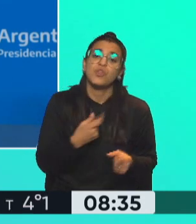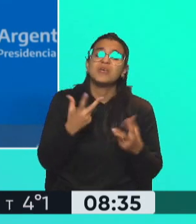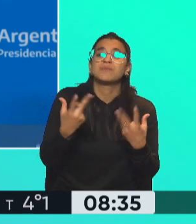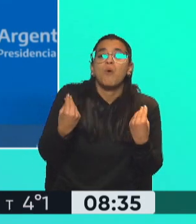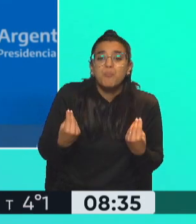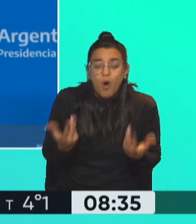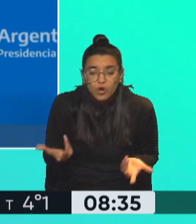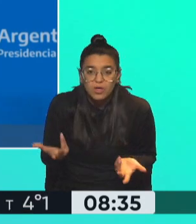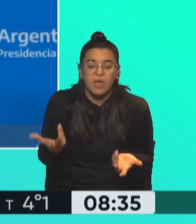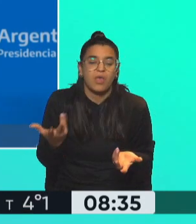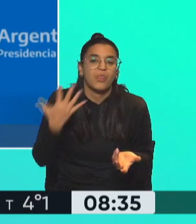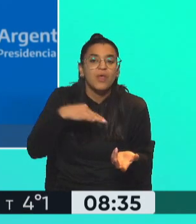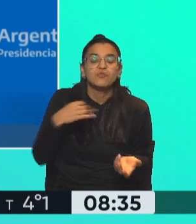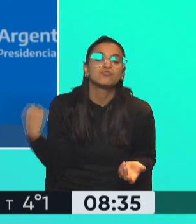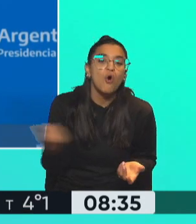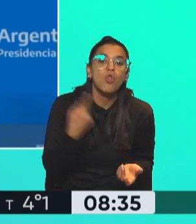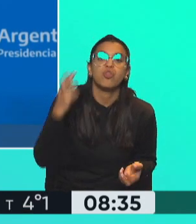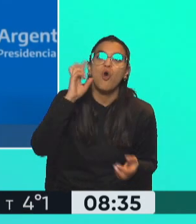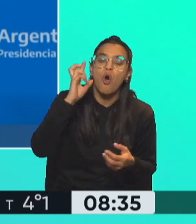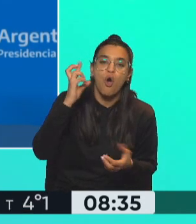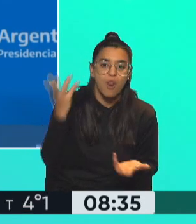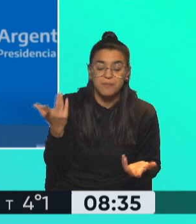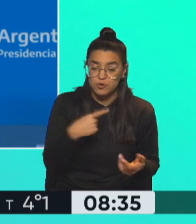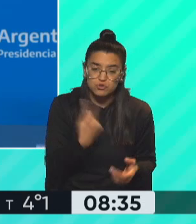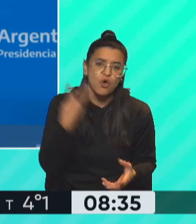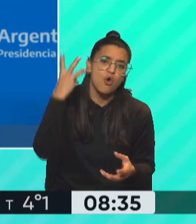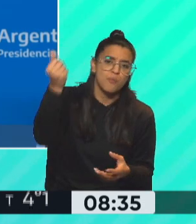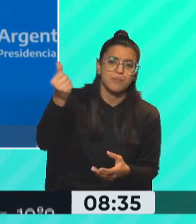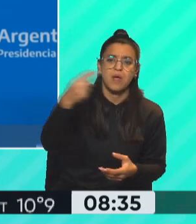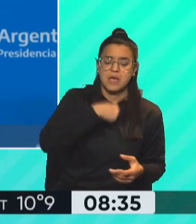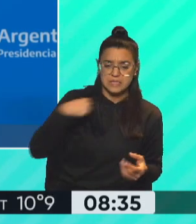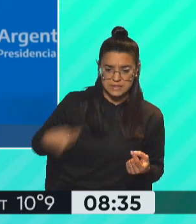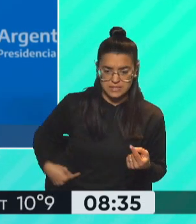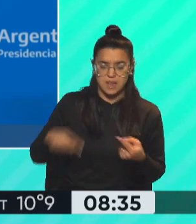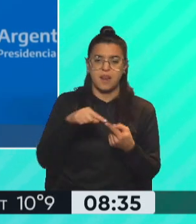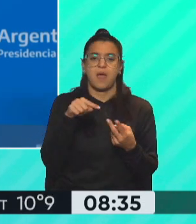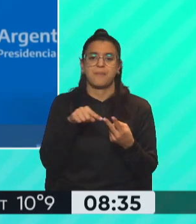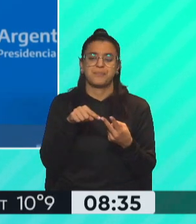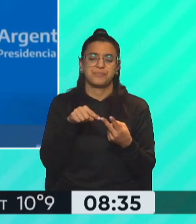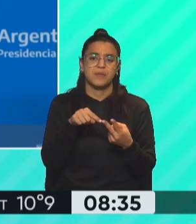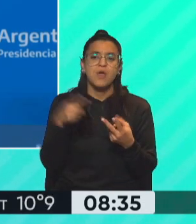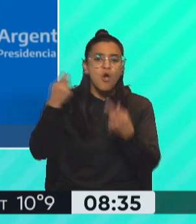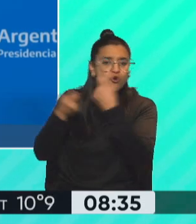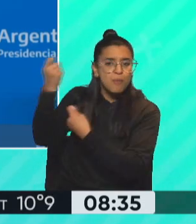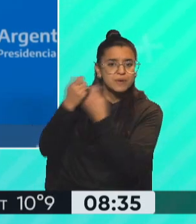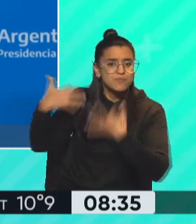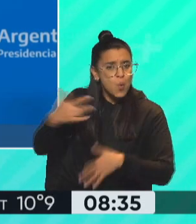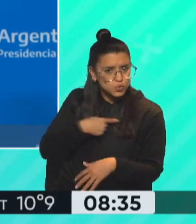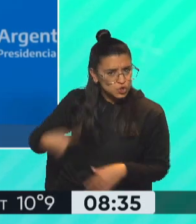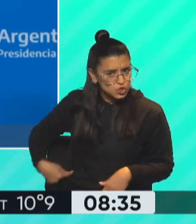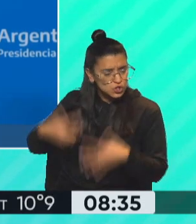qué tienen que ser todo salida de dólares? Si nosotros compramos a China, se comercializa mucho con